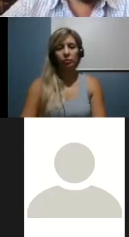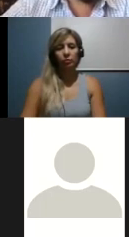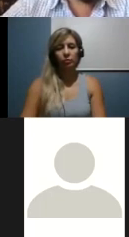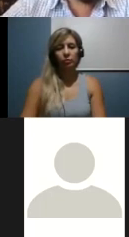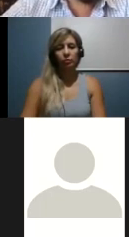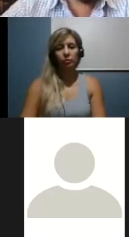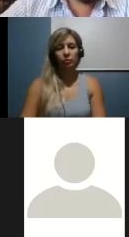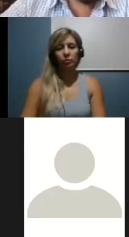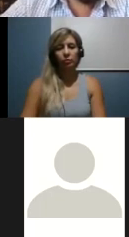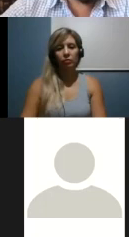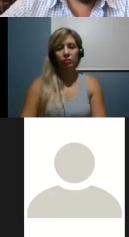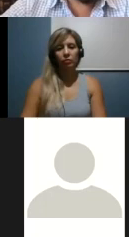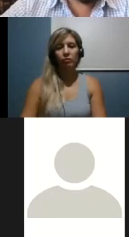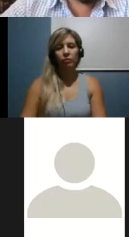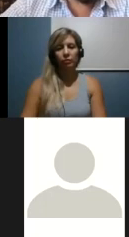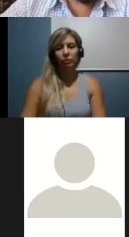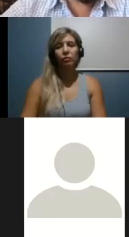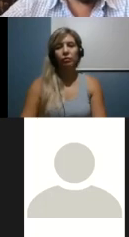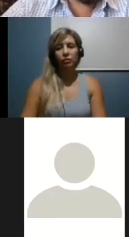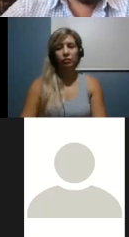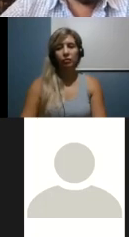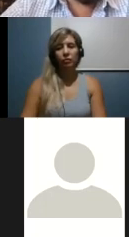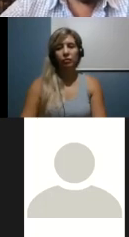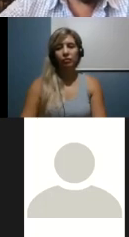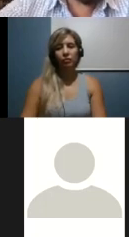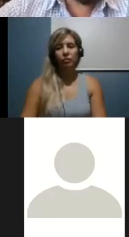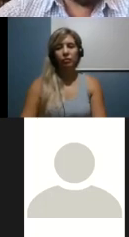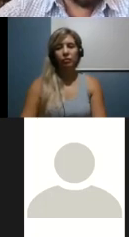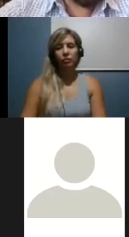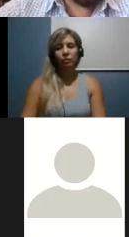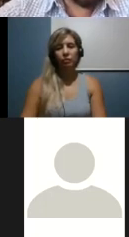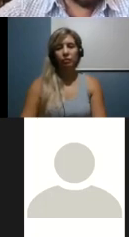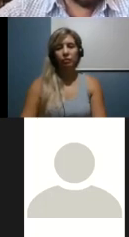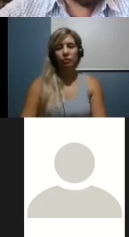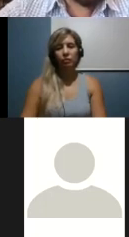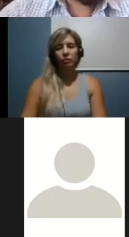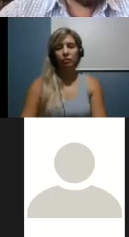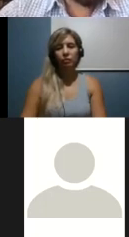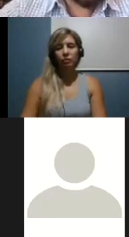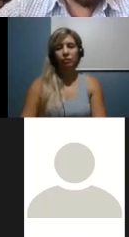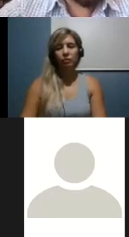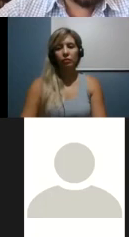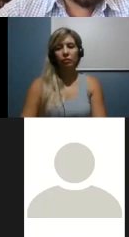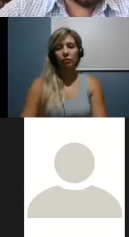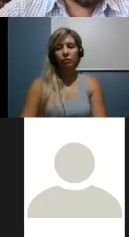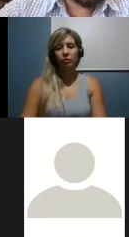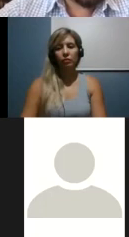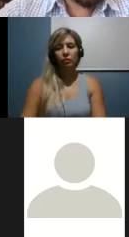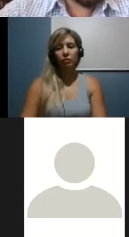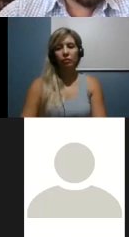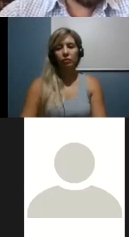el flow, el engagement, es como referentes de Seligman, Villal, Girigo, toda esta nueva línea que